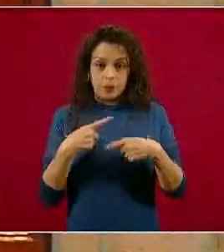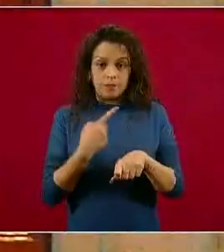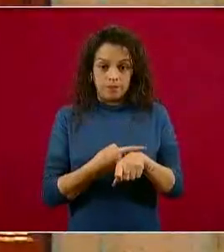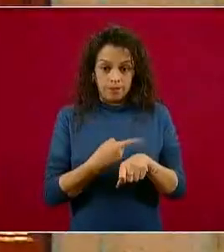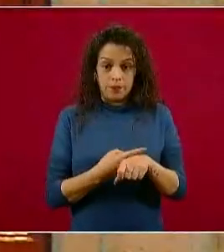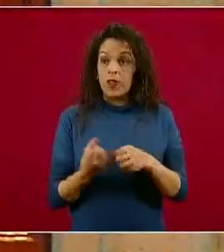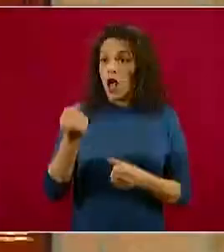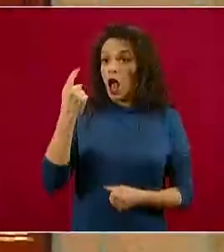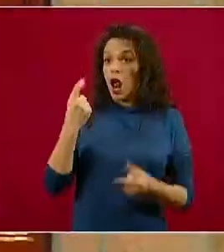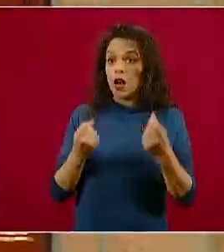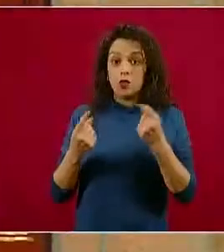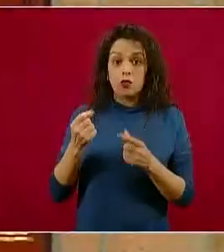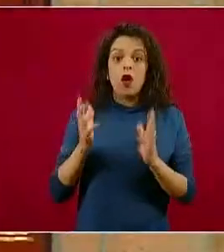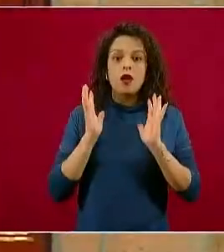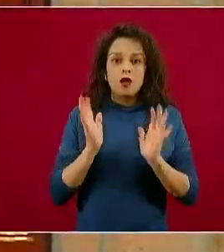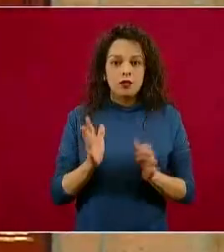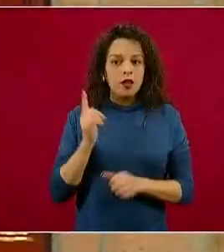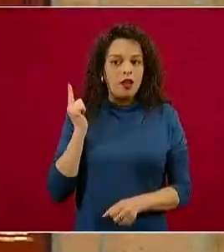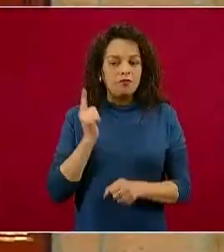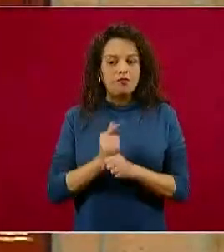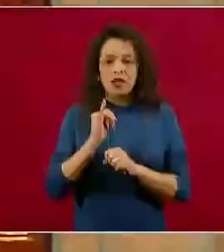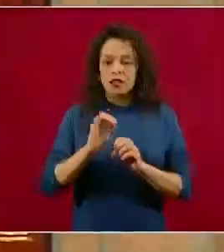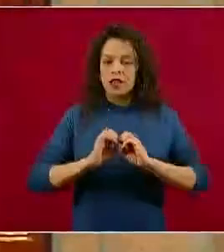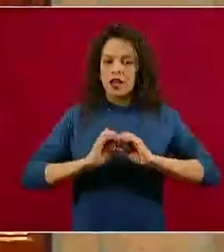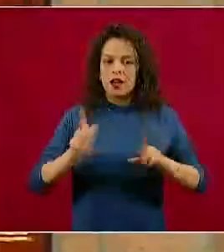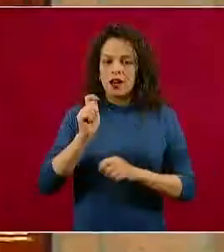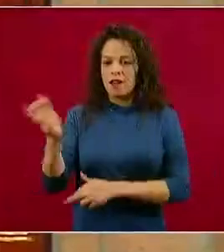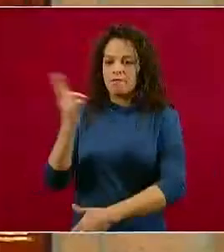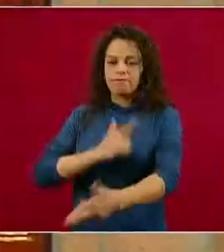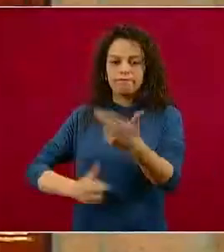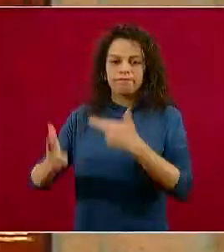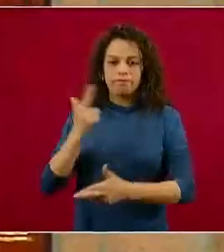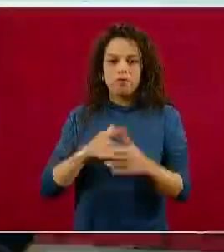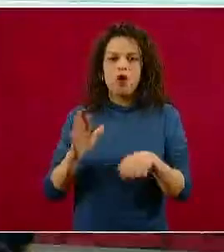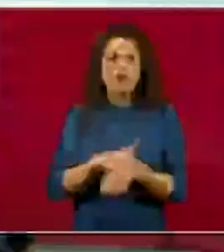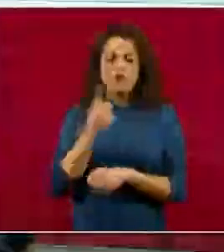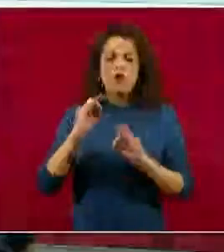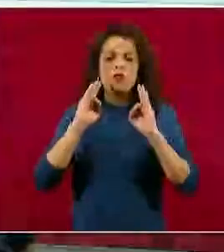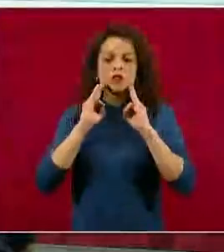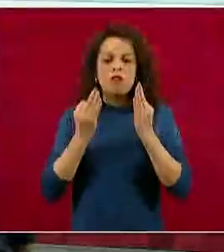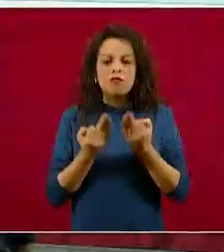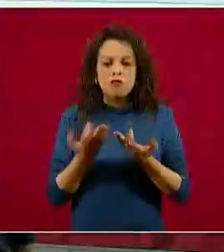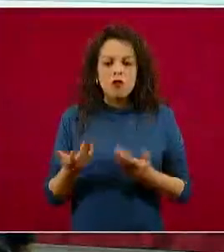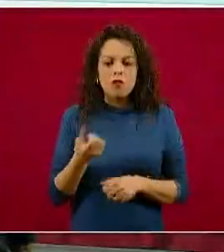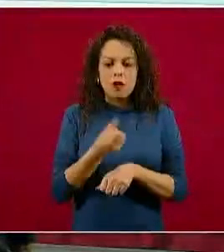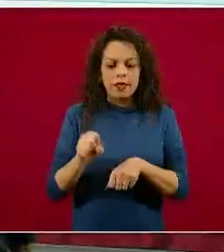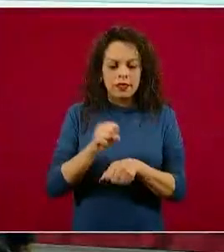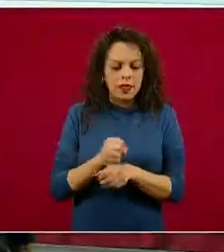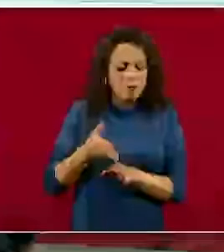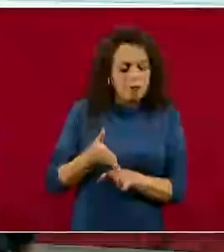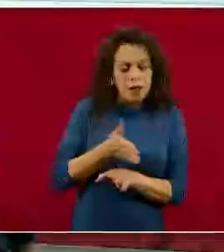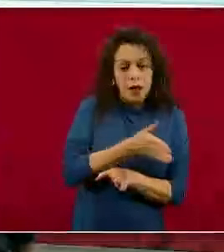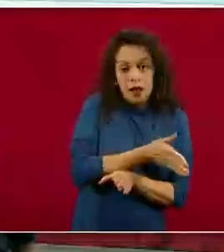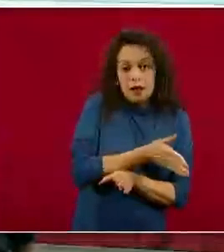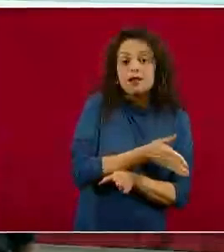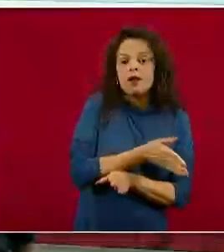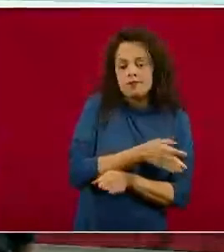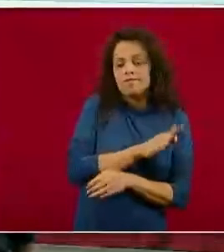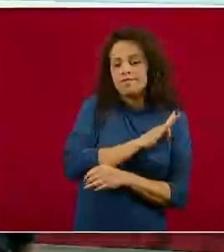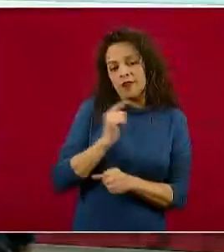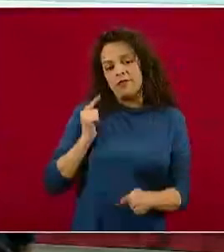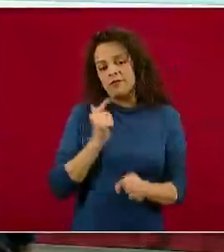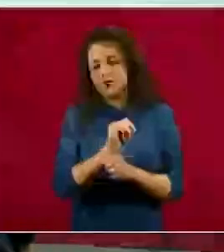son signos claros de rebrote en relación al comportamiento previo o de semanas previas, y lógicamente